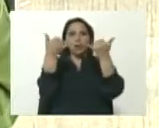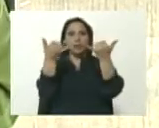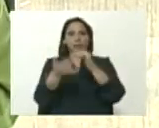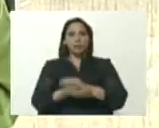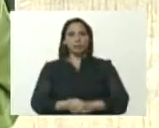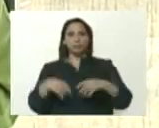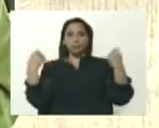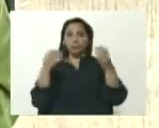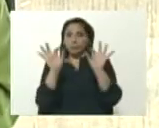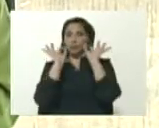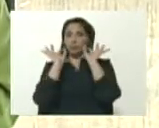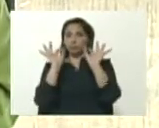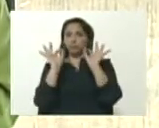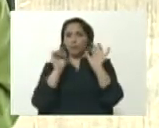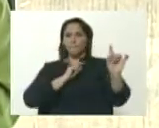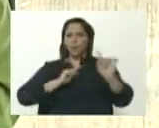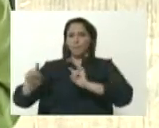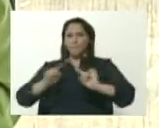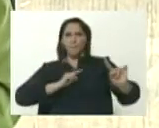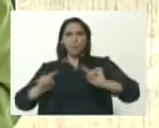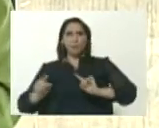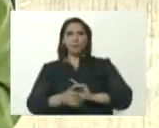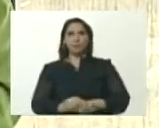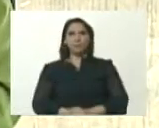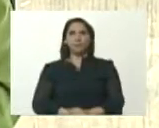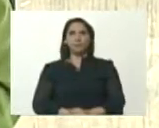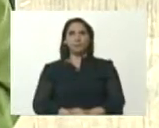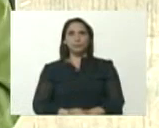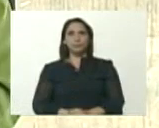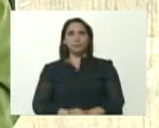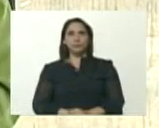esta jornada especial en acción.